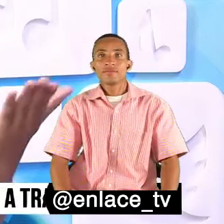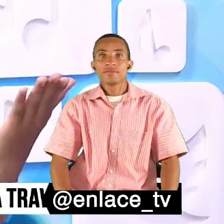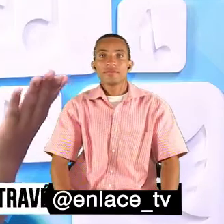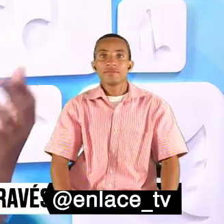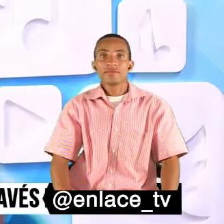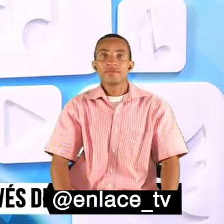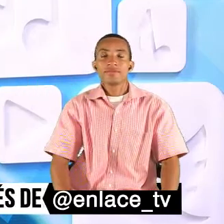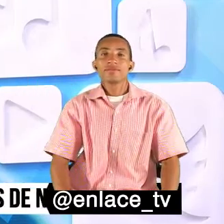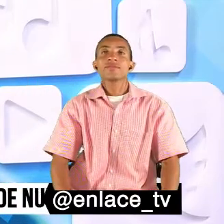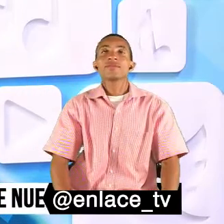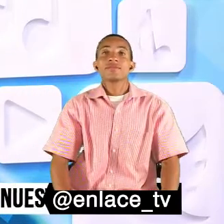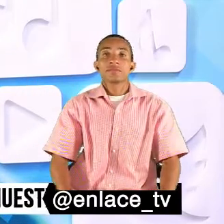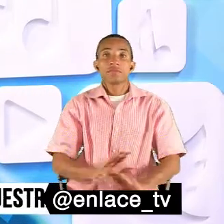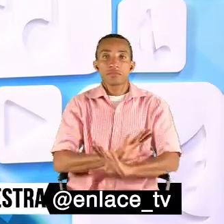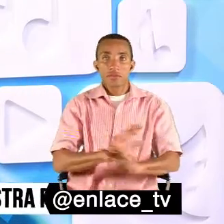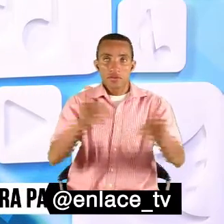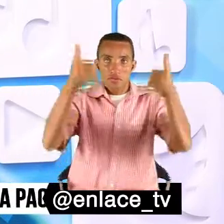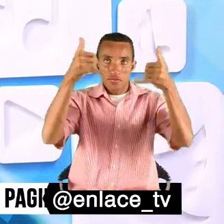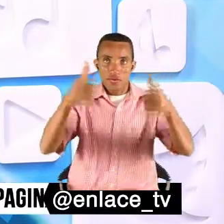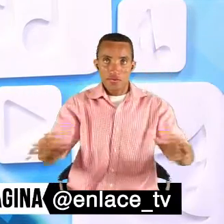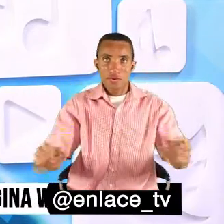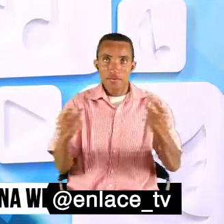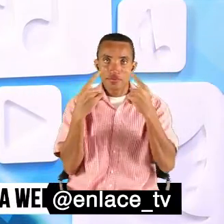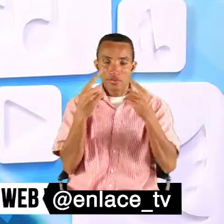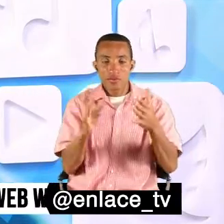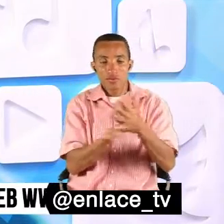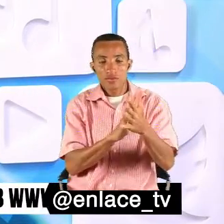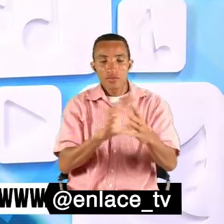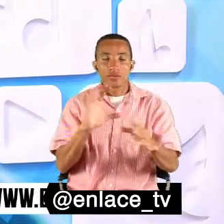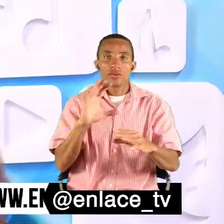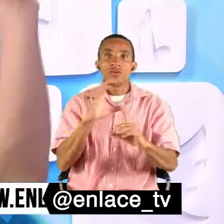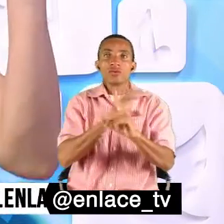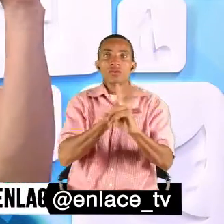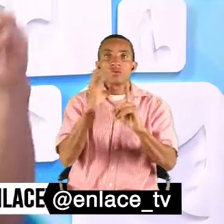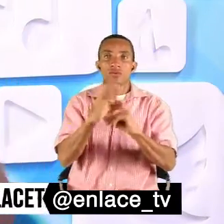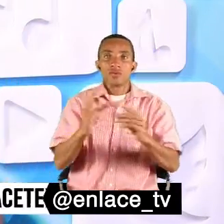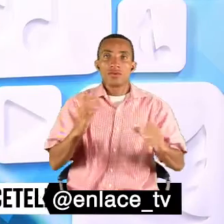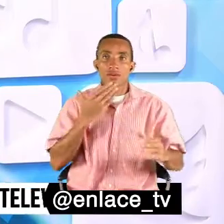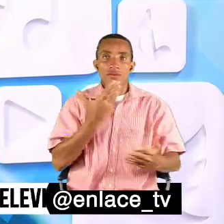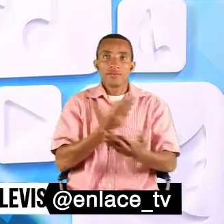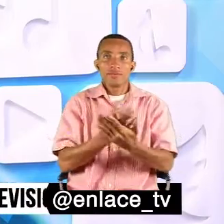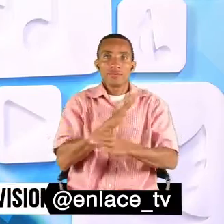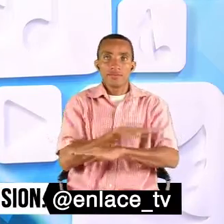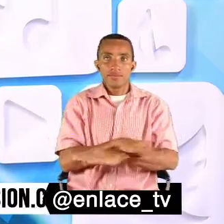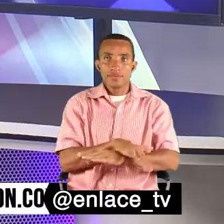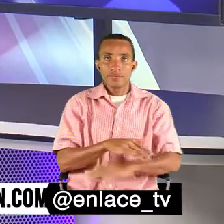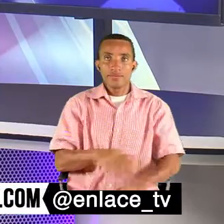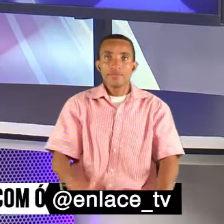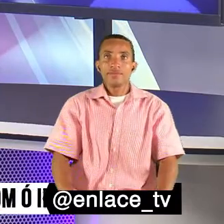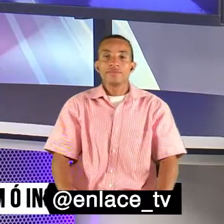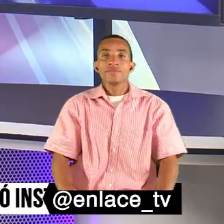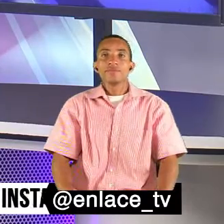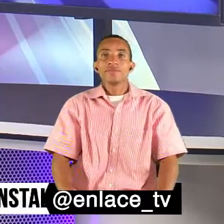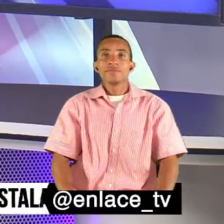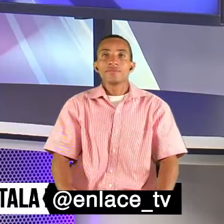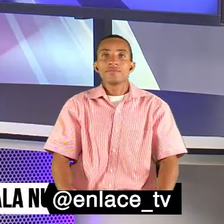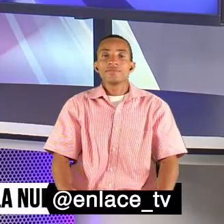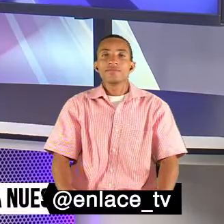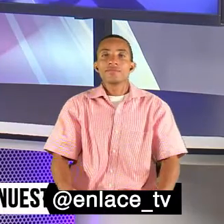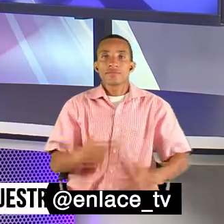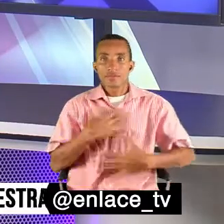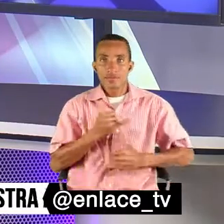Y de esta forma terminamos En la Mira y la información cultural y del entretenimiento. Feliz tarde para todos. Feliz tarde